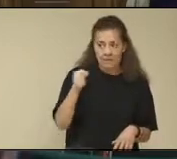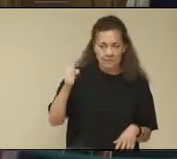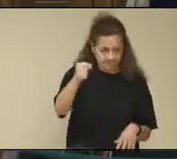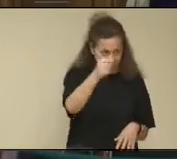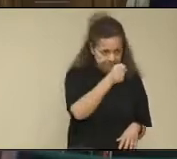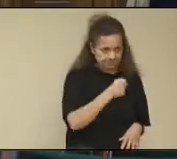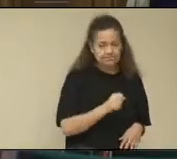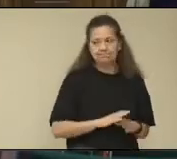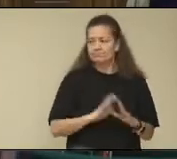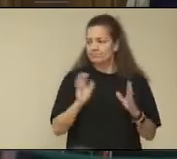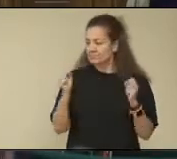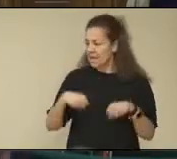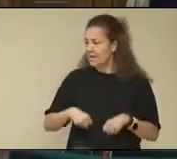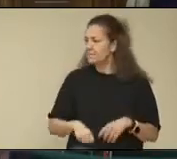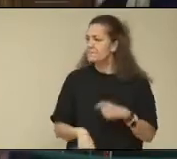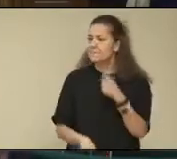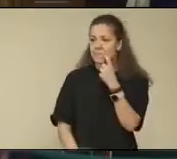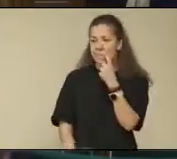¿vale?